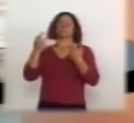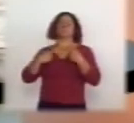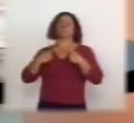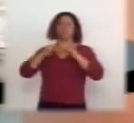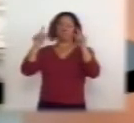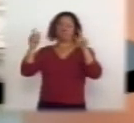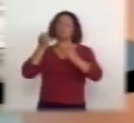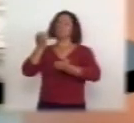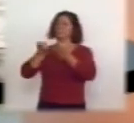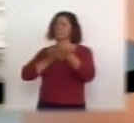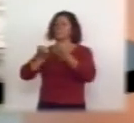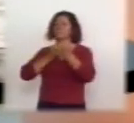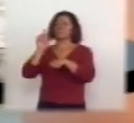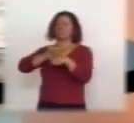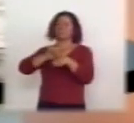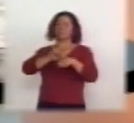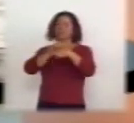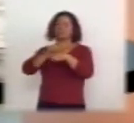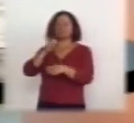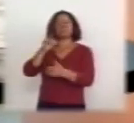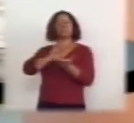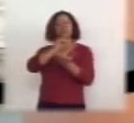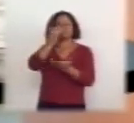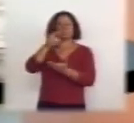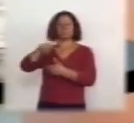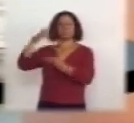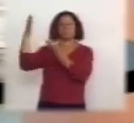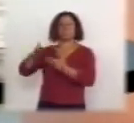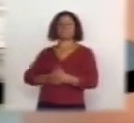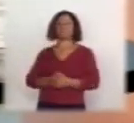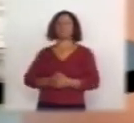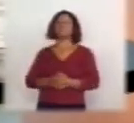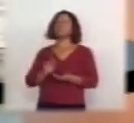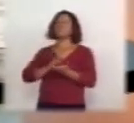ejercicio día con día. Muchísimas gracias por tu visita. Gracias a ustedes, los esperamos el domingo. Gracias.